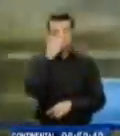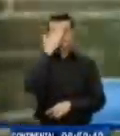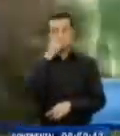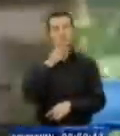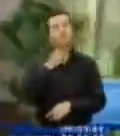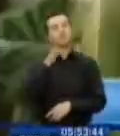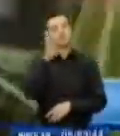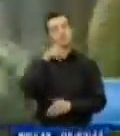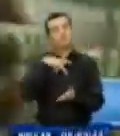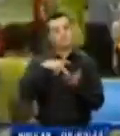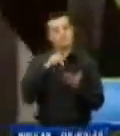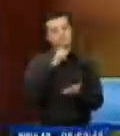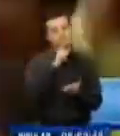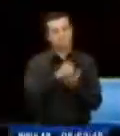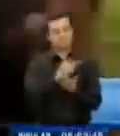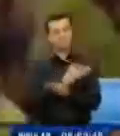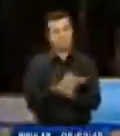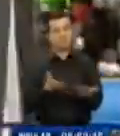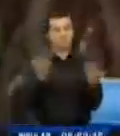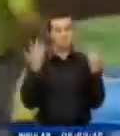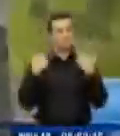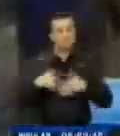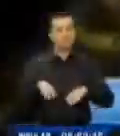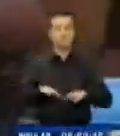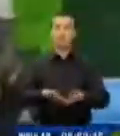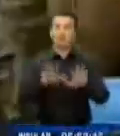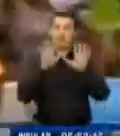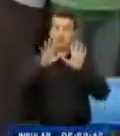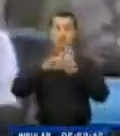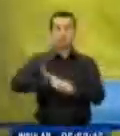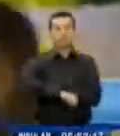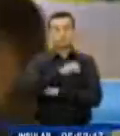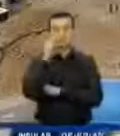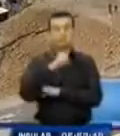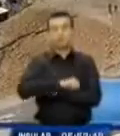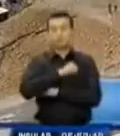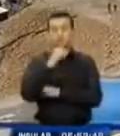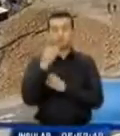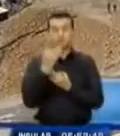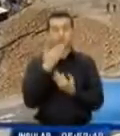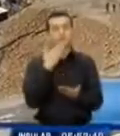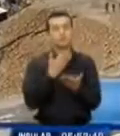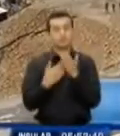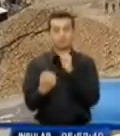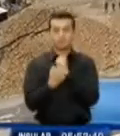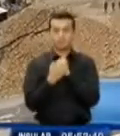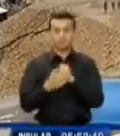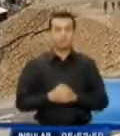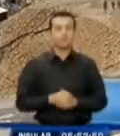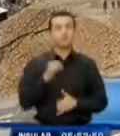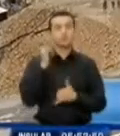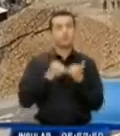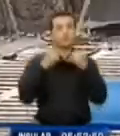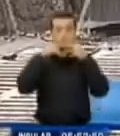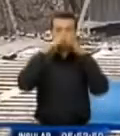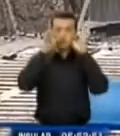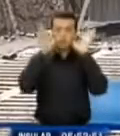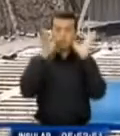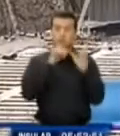pague. 10 triunfos electorales consecutivos gracias al apoyo de todos ustedes. Finalmente manifestó que en diciembre el